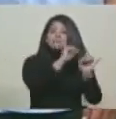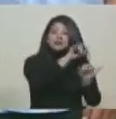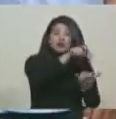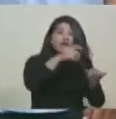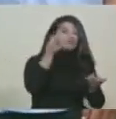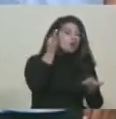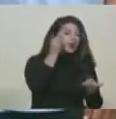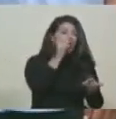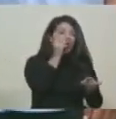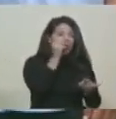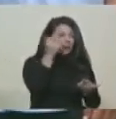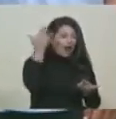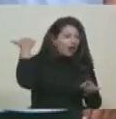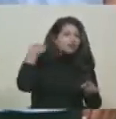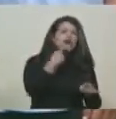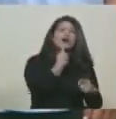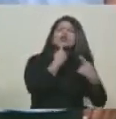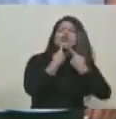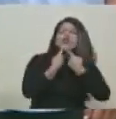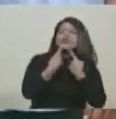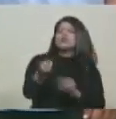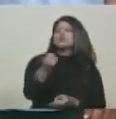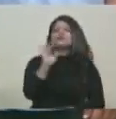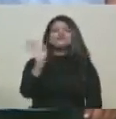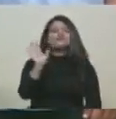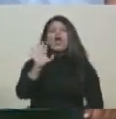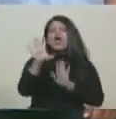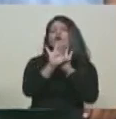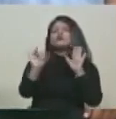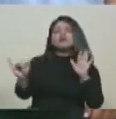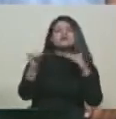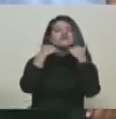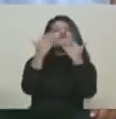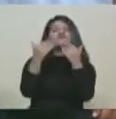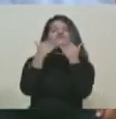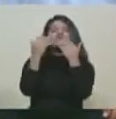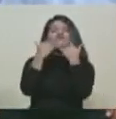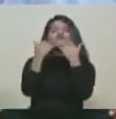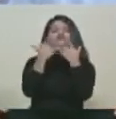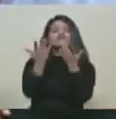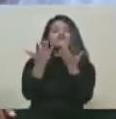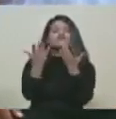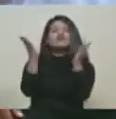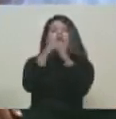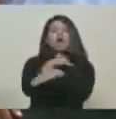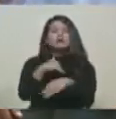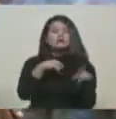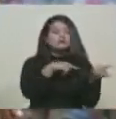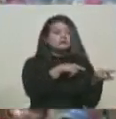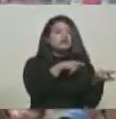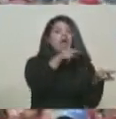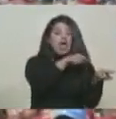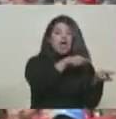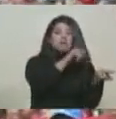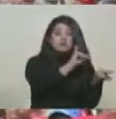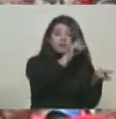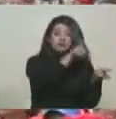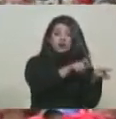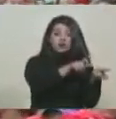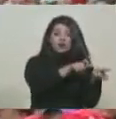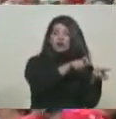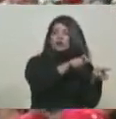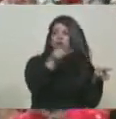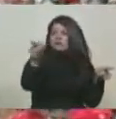que dijeron que la Asamblea Nacional Constituyente no existía, acudieron al llamado de